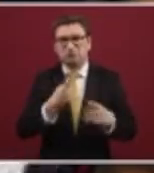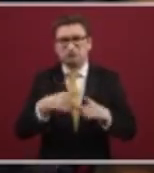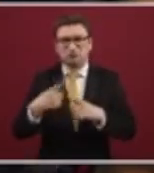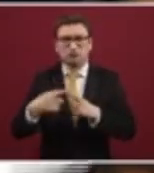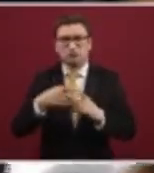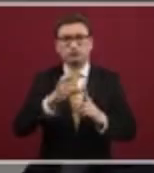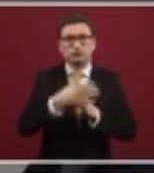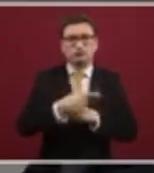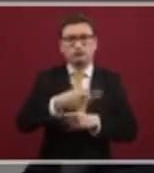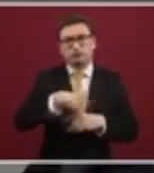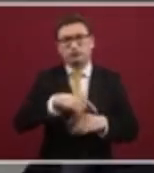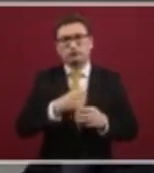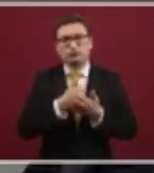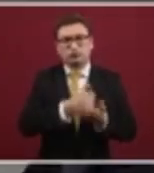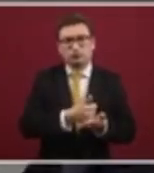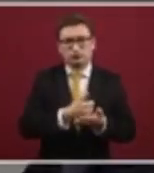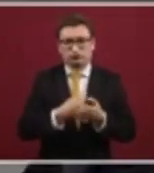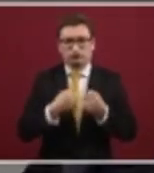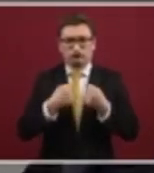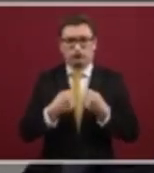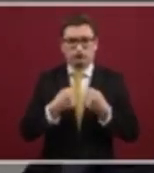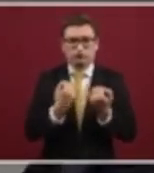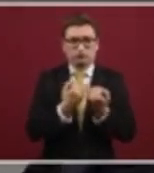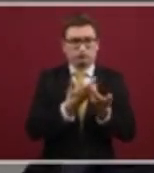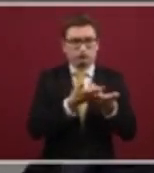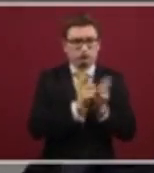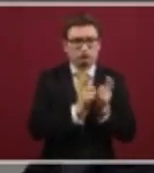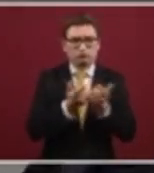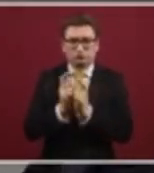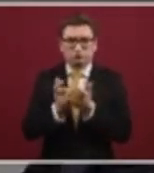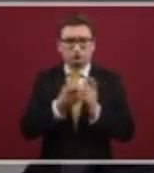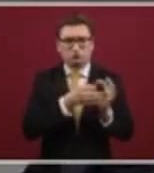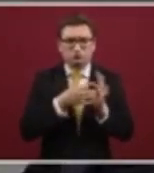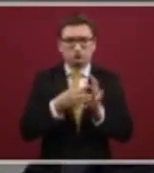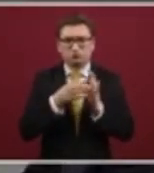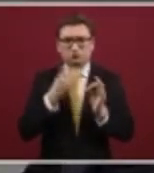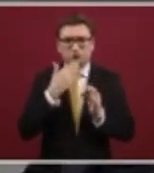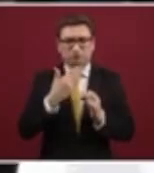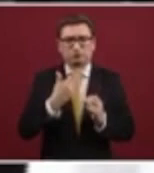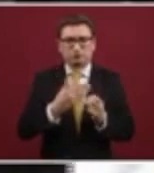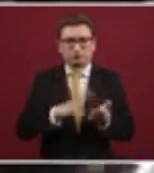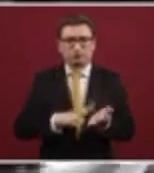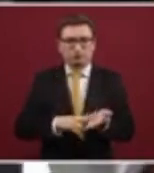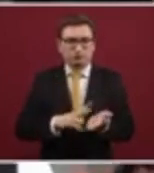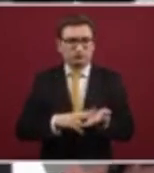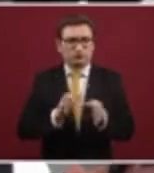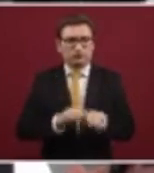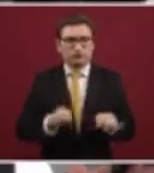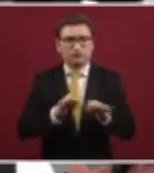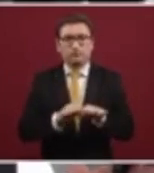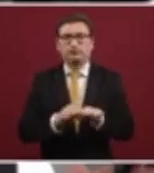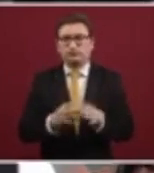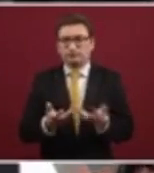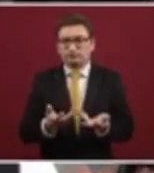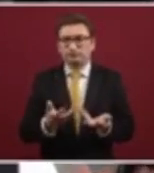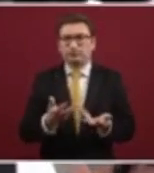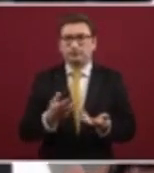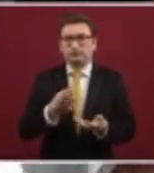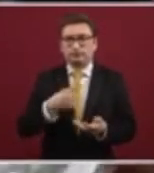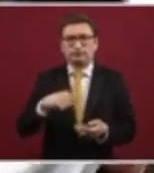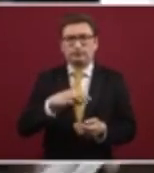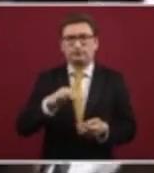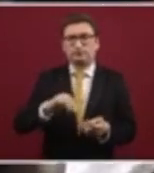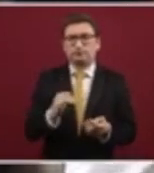agrupamientos. Sí se vale hacer agrupamientos. Todas las que han logrado llevar a un feliz término a las